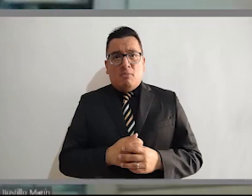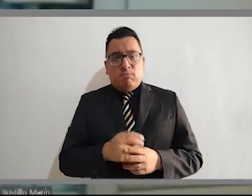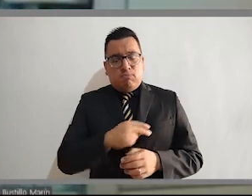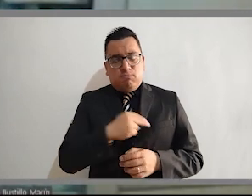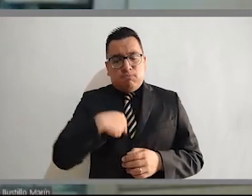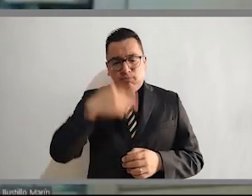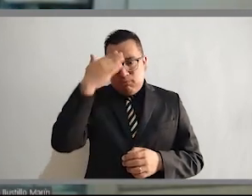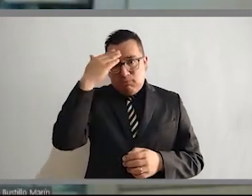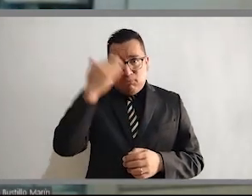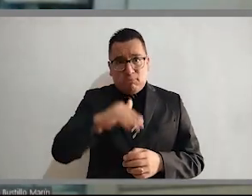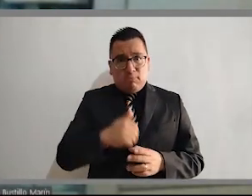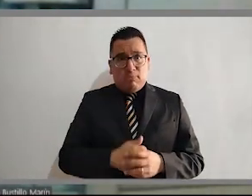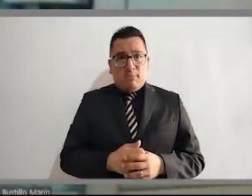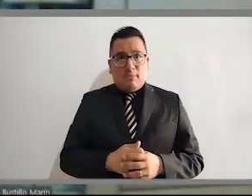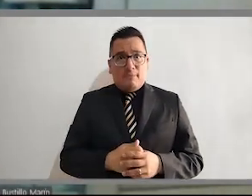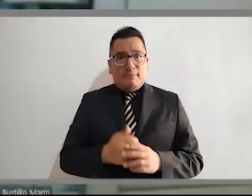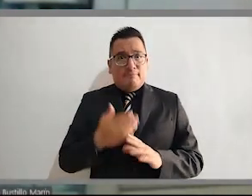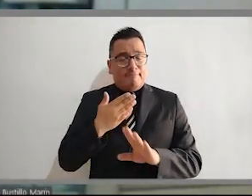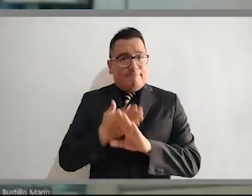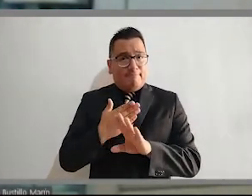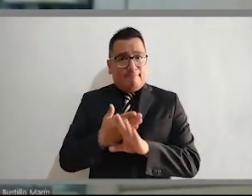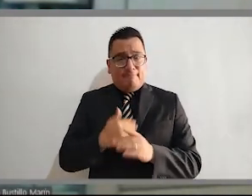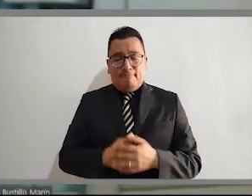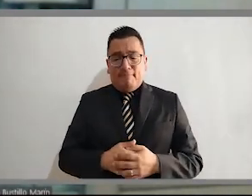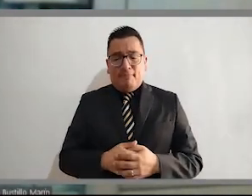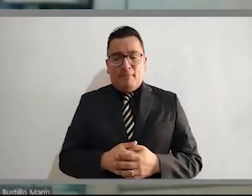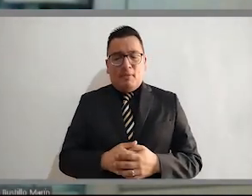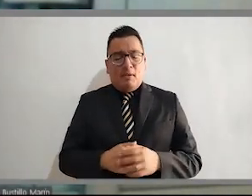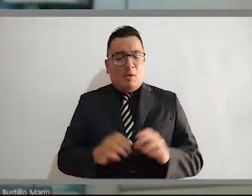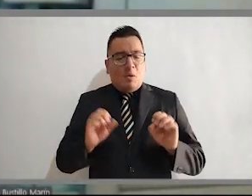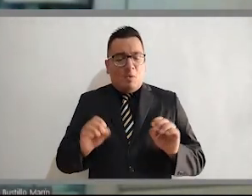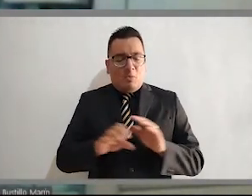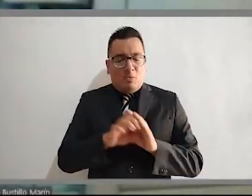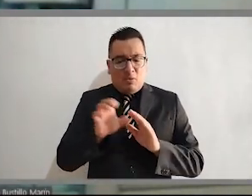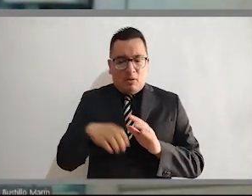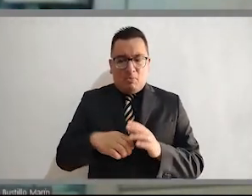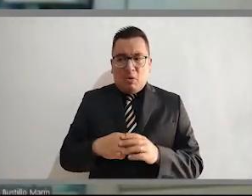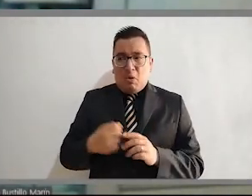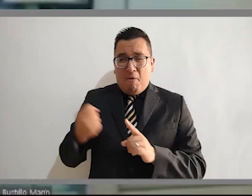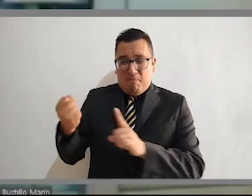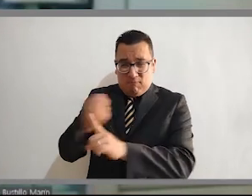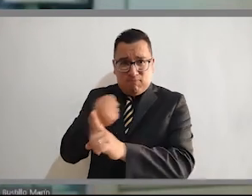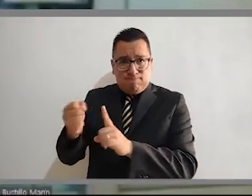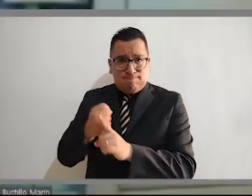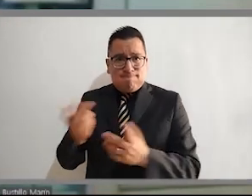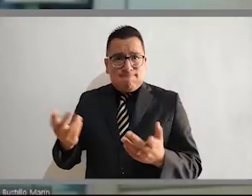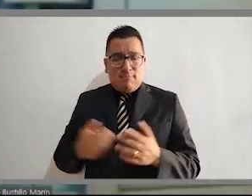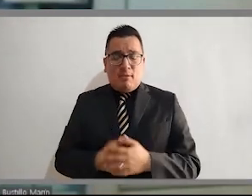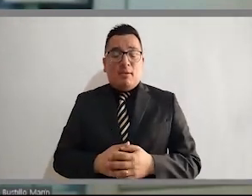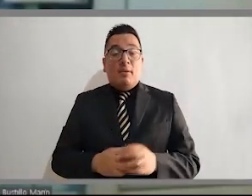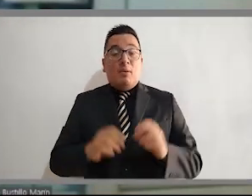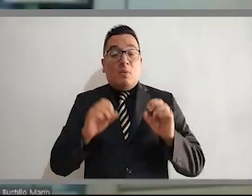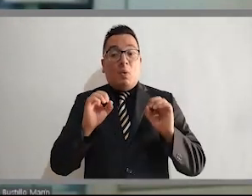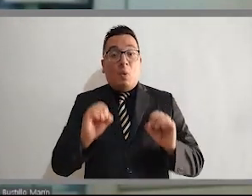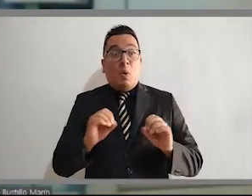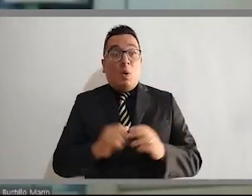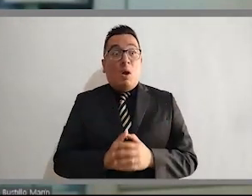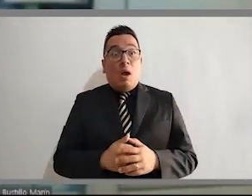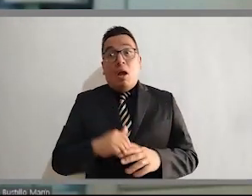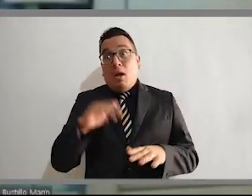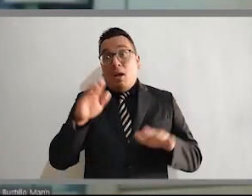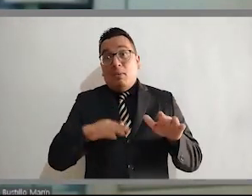ya la conocemos, y la psicológica es esta cuestión y también tiene que ver con el mansplaining, por ejemplo,